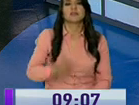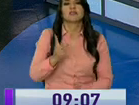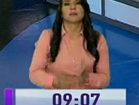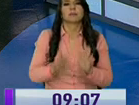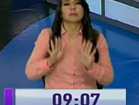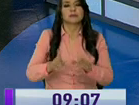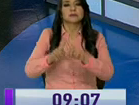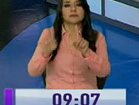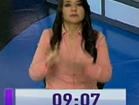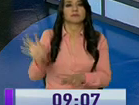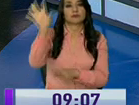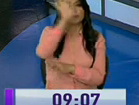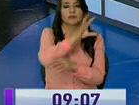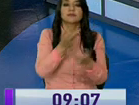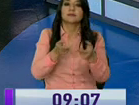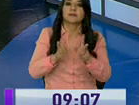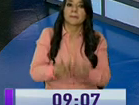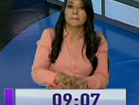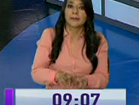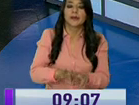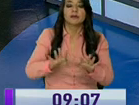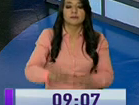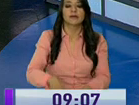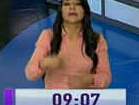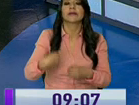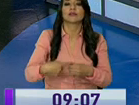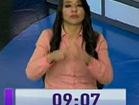en diferentes provincias y también en la ciudad de